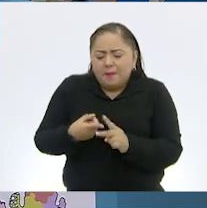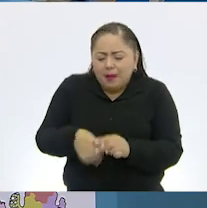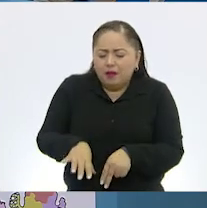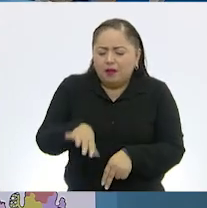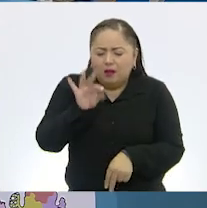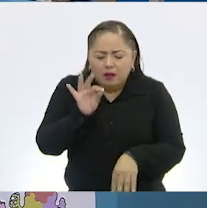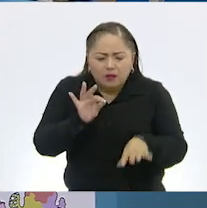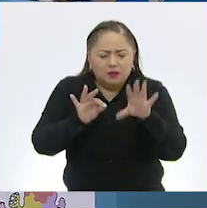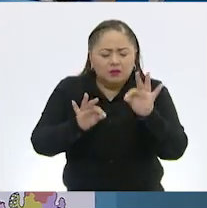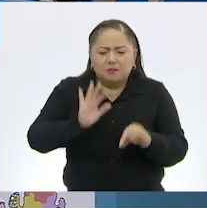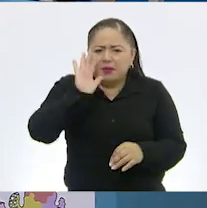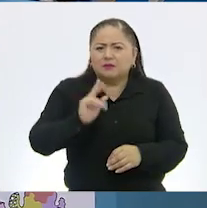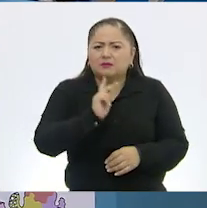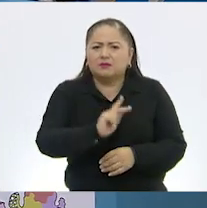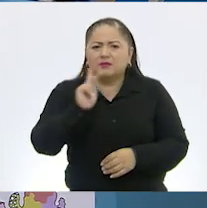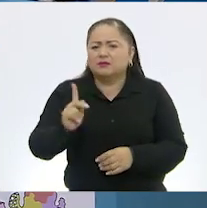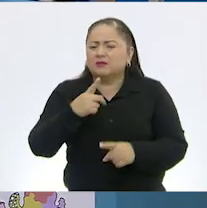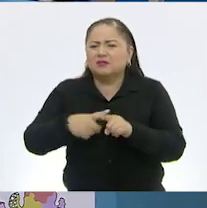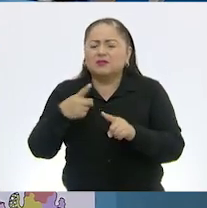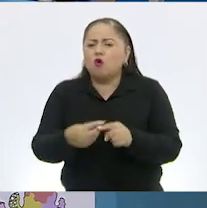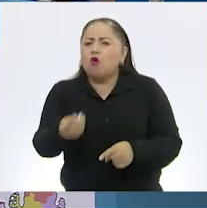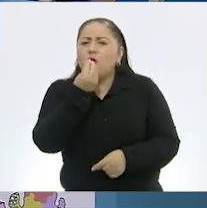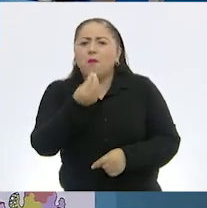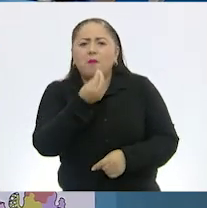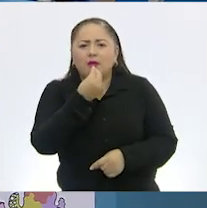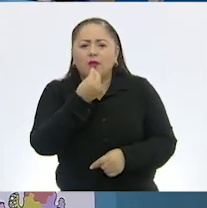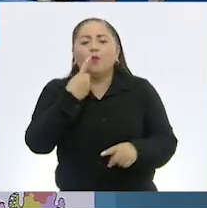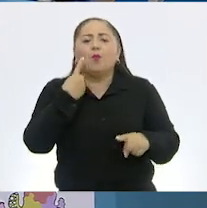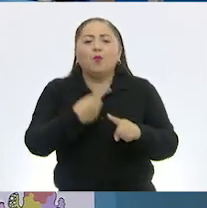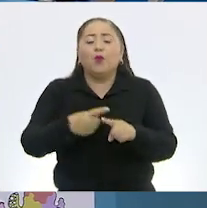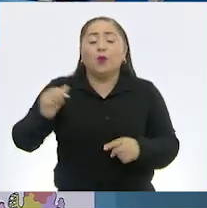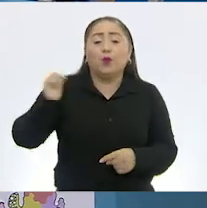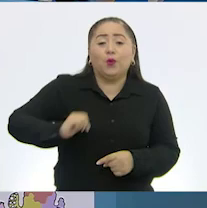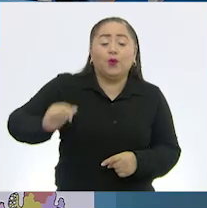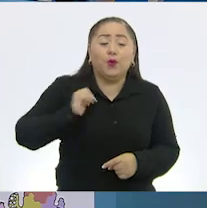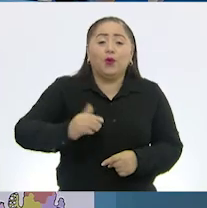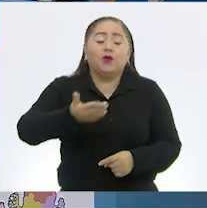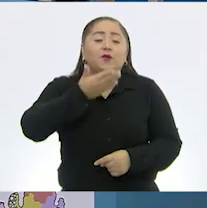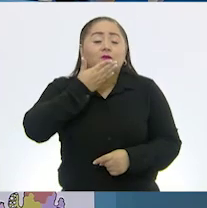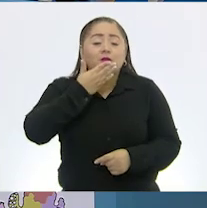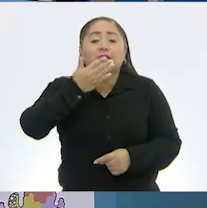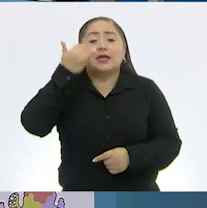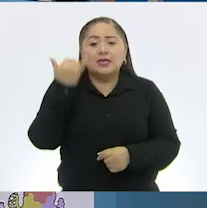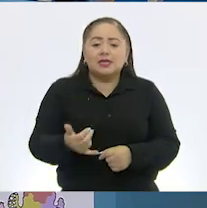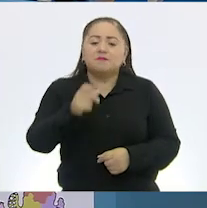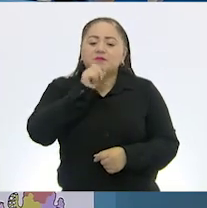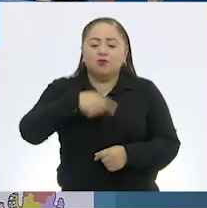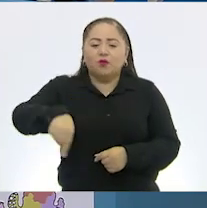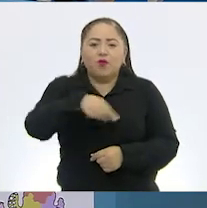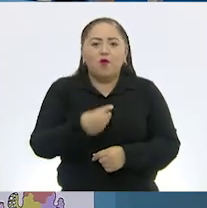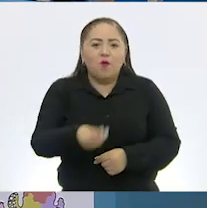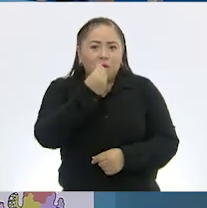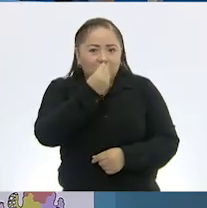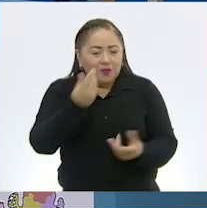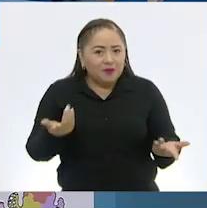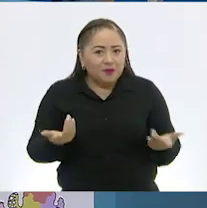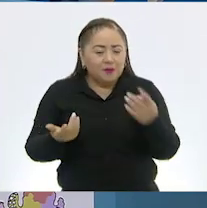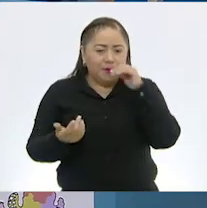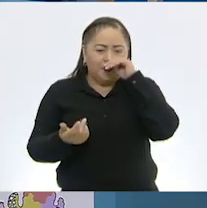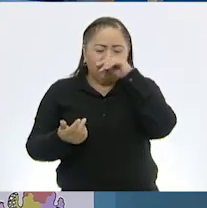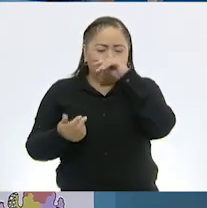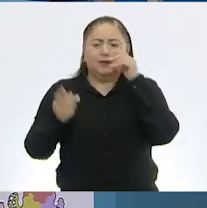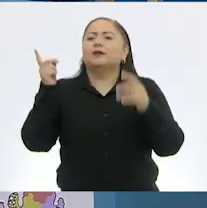encontrar similitudes en algunos alimentos consumidos por los antiguos mexicas y los que consumimos nosotros. ¡Sí,